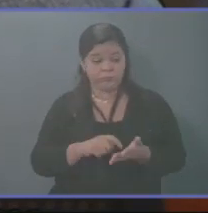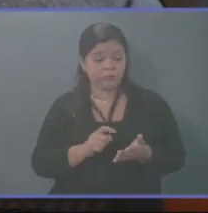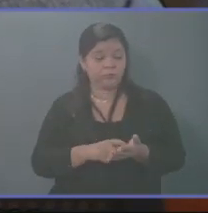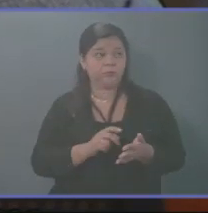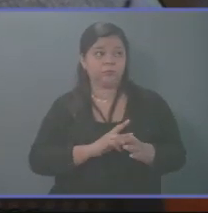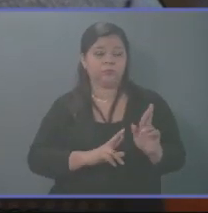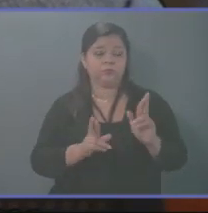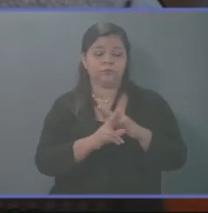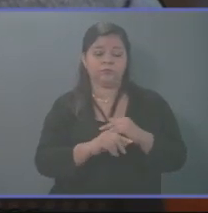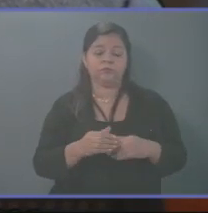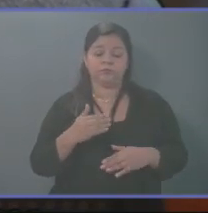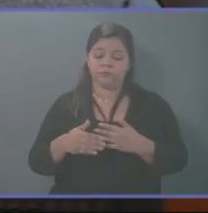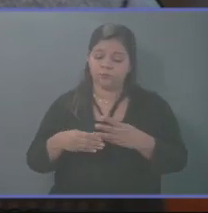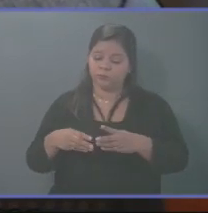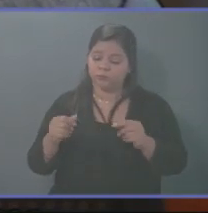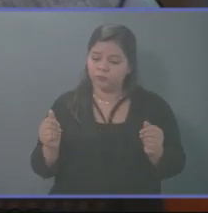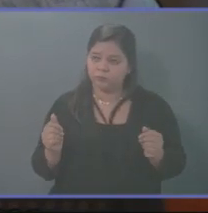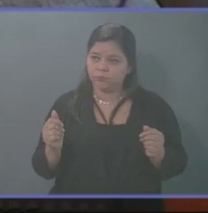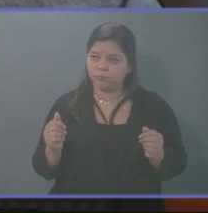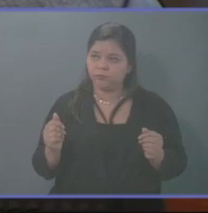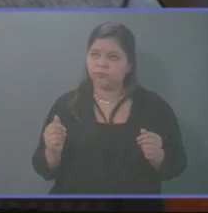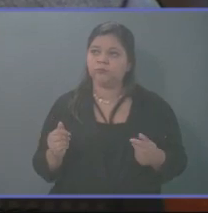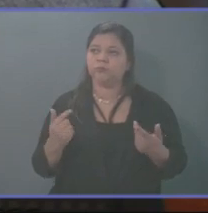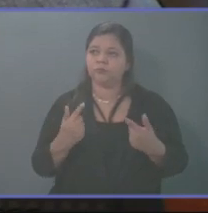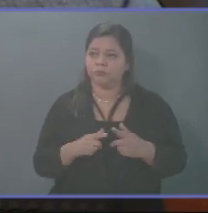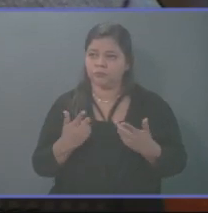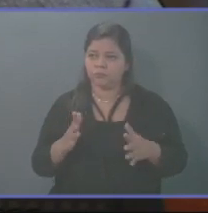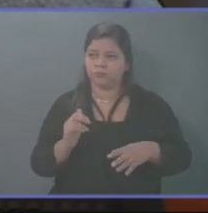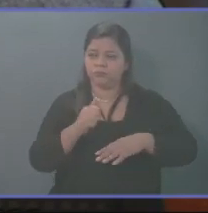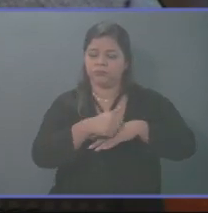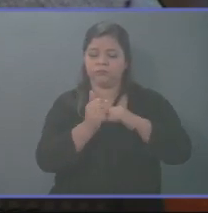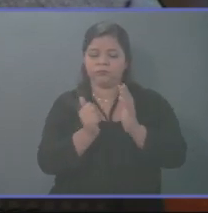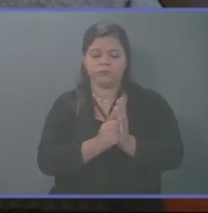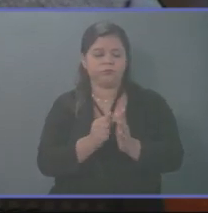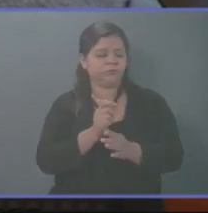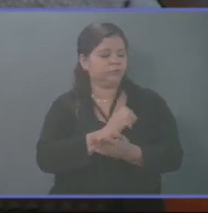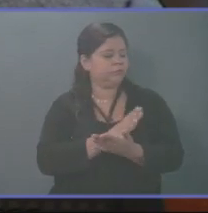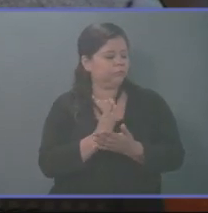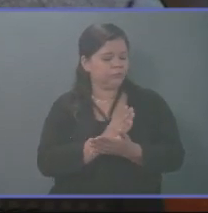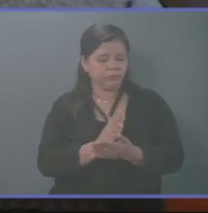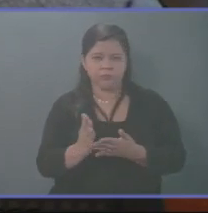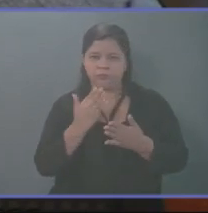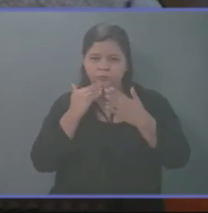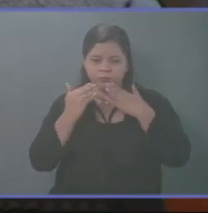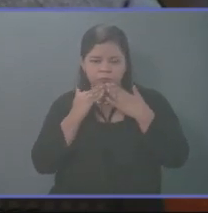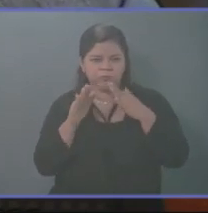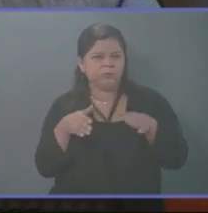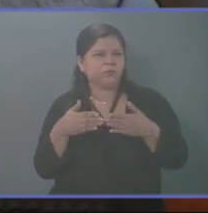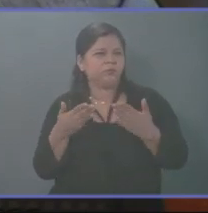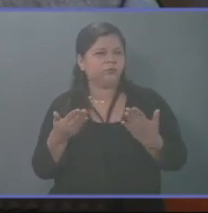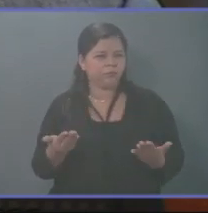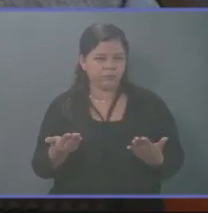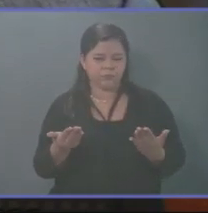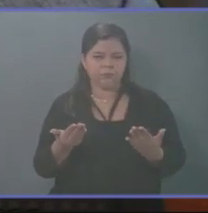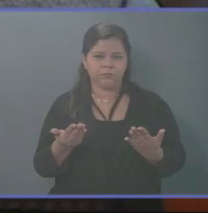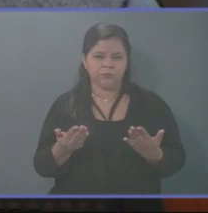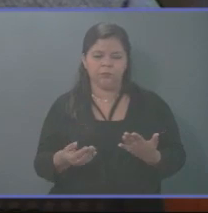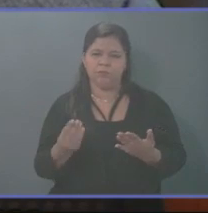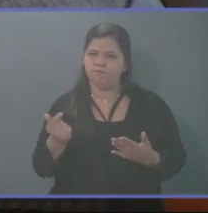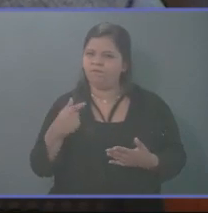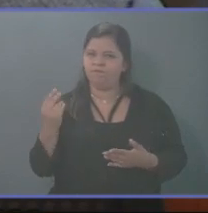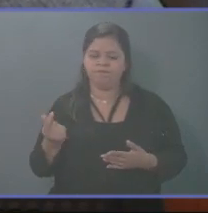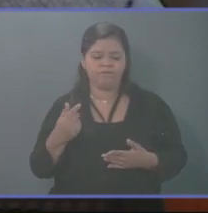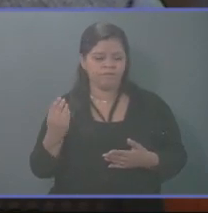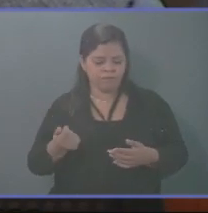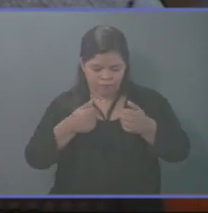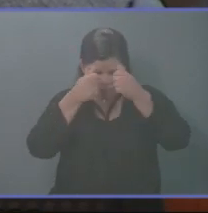se hizo con dispensa de trámite sin que el Pleno Legislativo haya aducido razón alguna para justificar la urgencia en la aprobación de la misma,